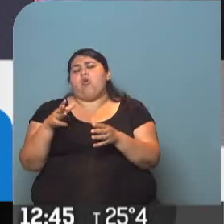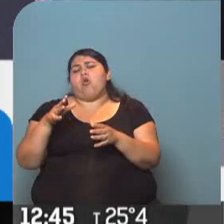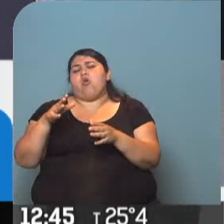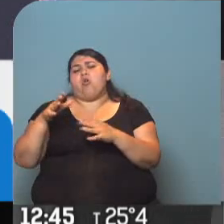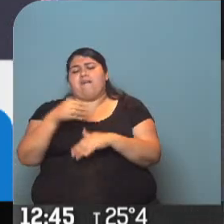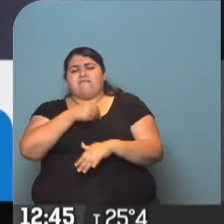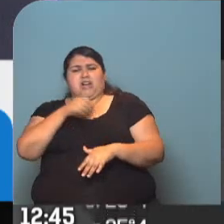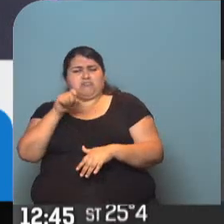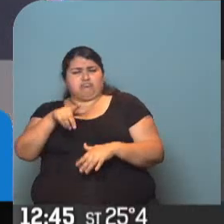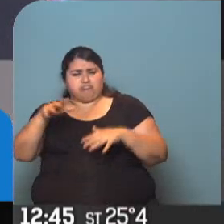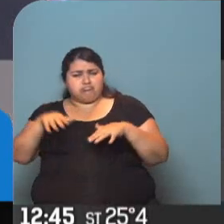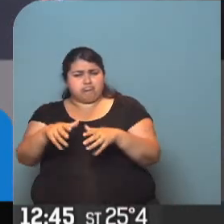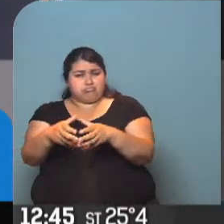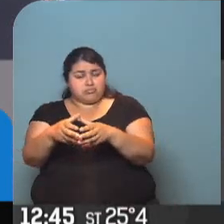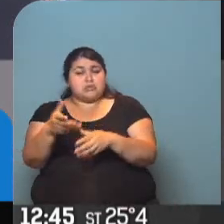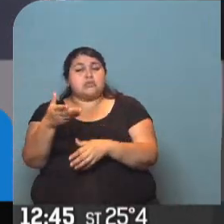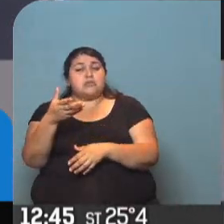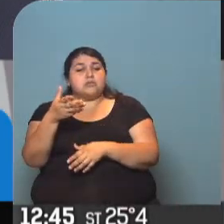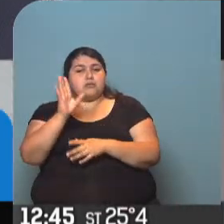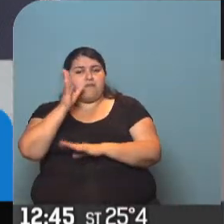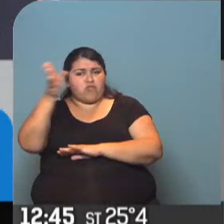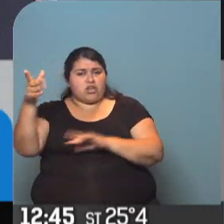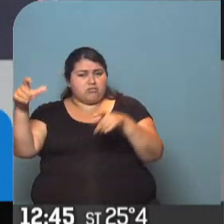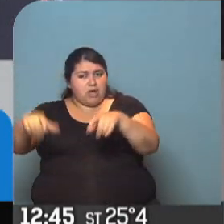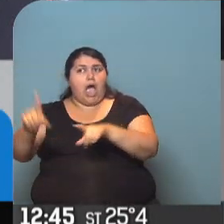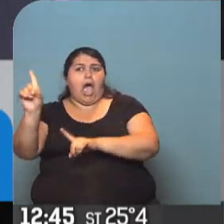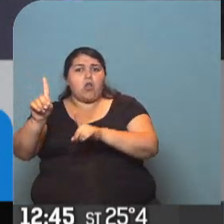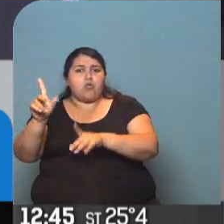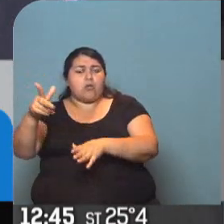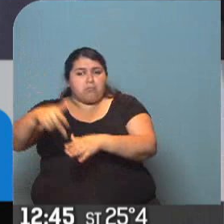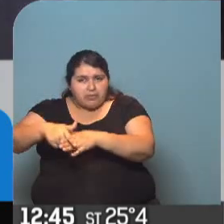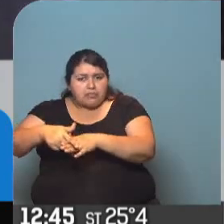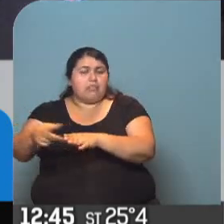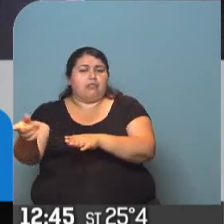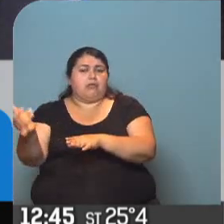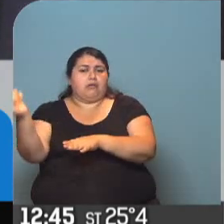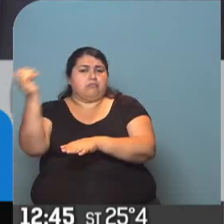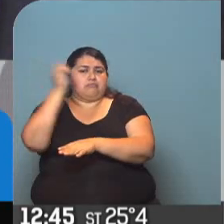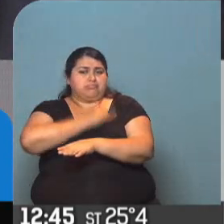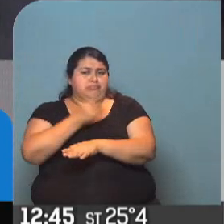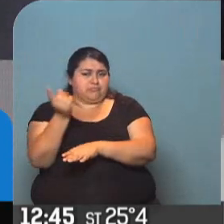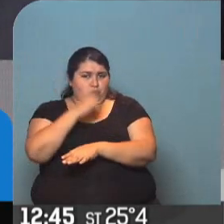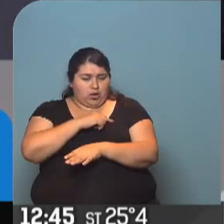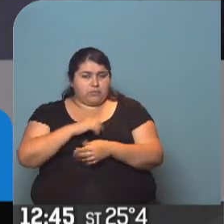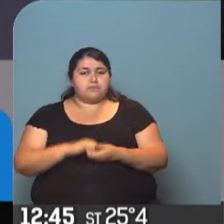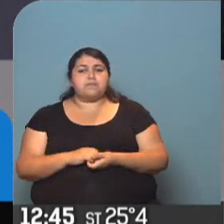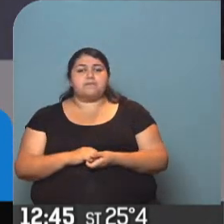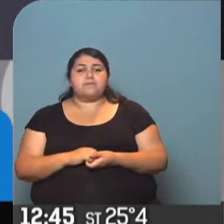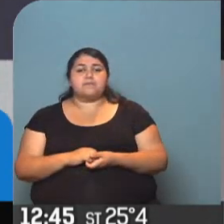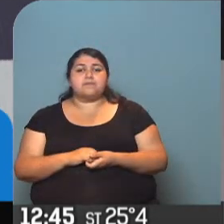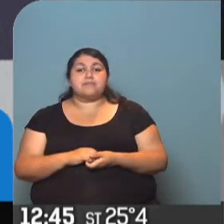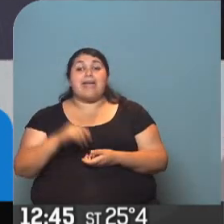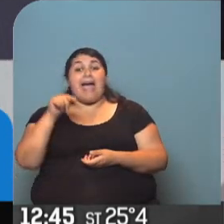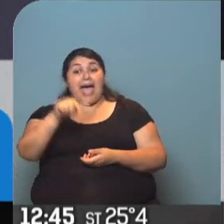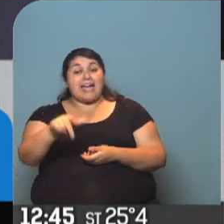admisión se acercaran a la cancha con algunos directamente fueron deportados prácticamente desde el aeropuerto bueno esto es le corresponde al cuerpo